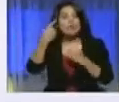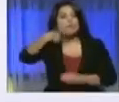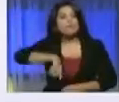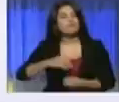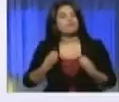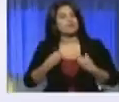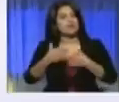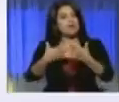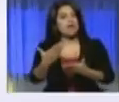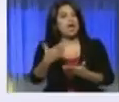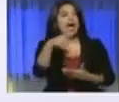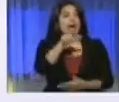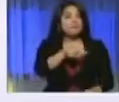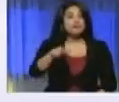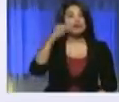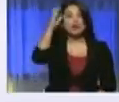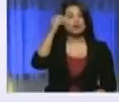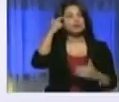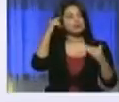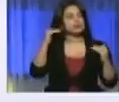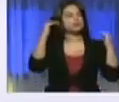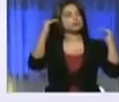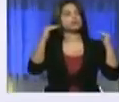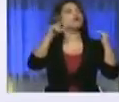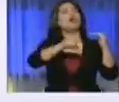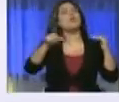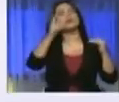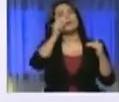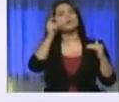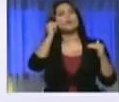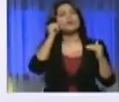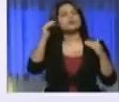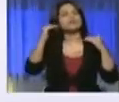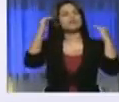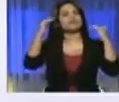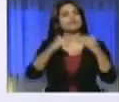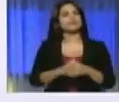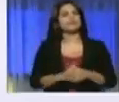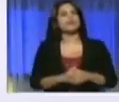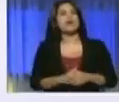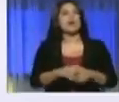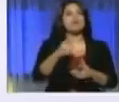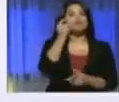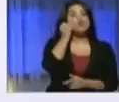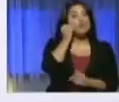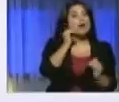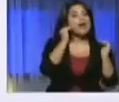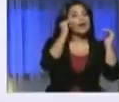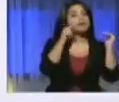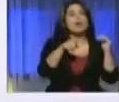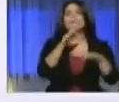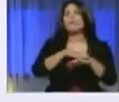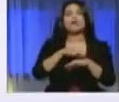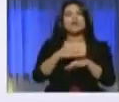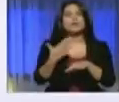de miles de mujeres y de hombres. Y digo mujeres porque el 80% de